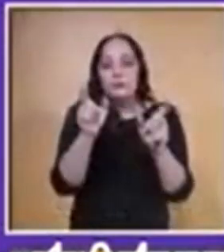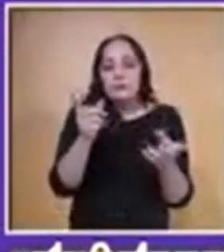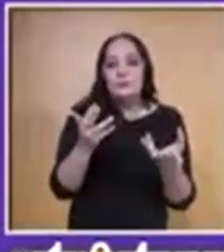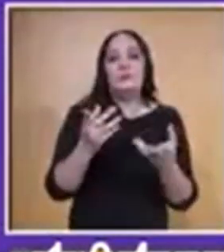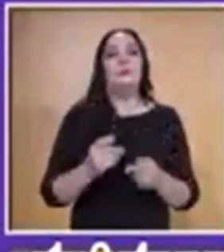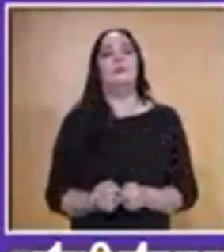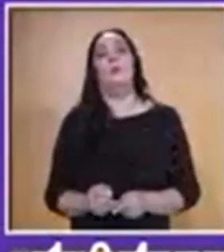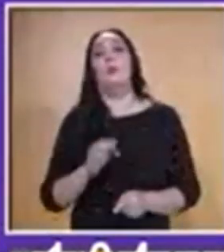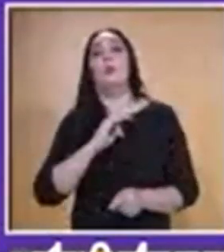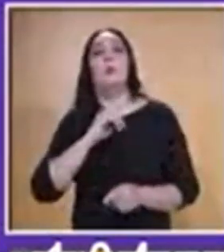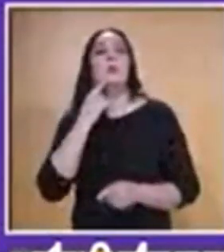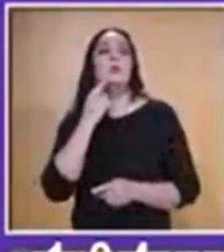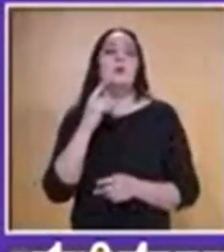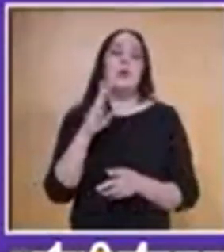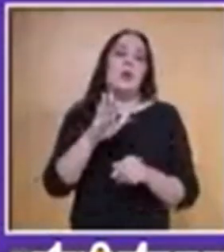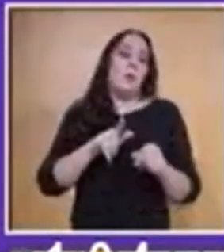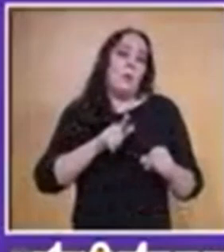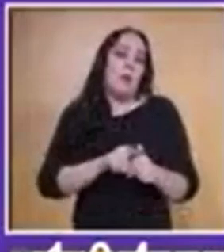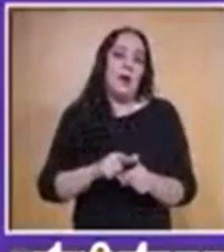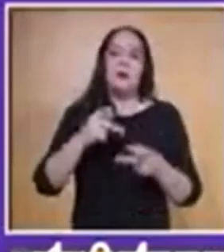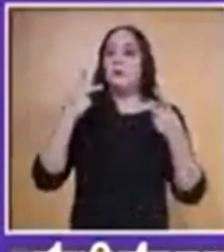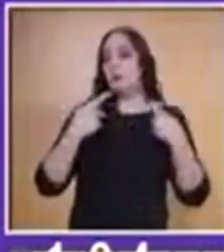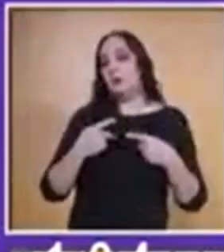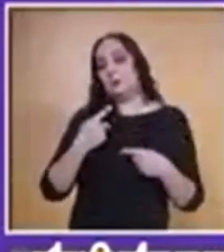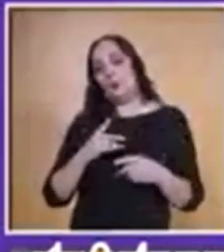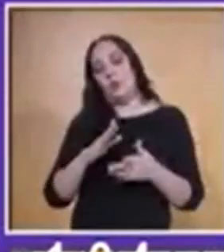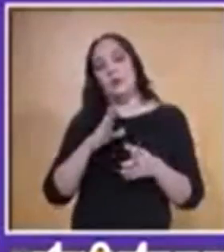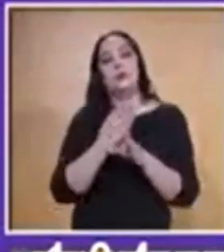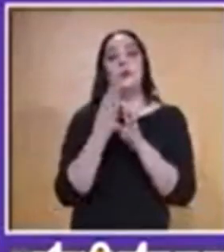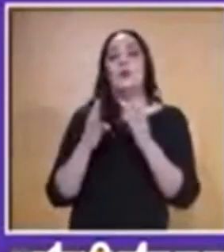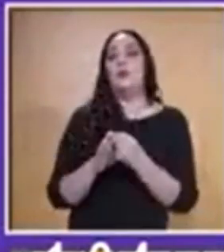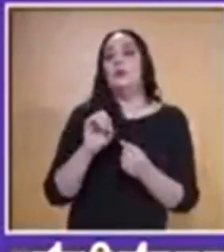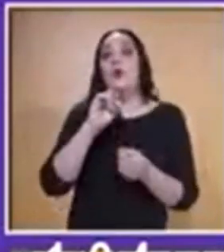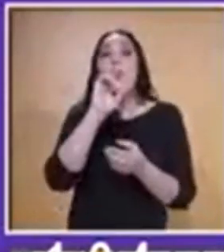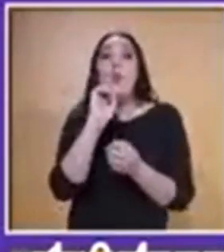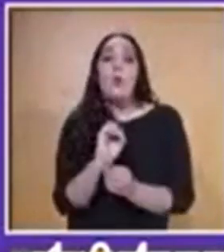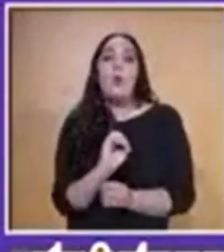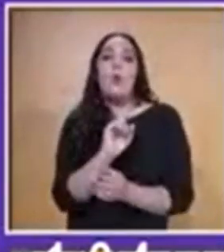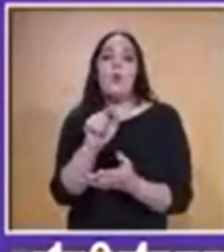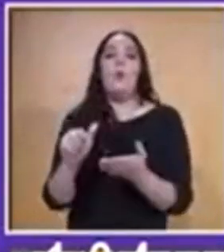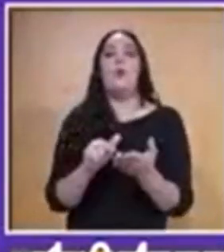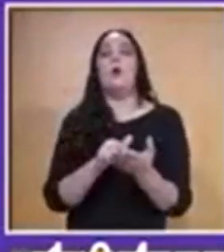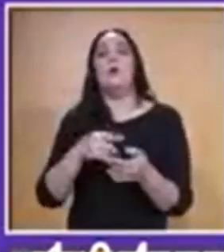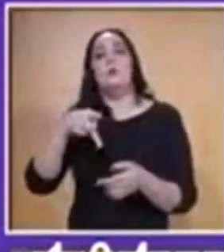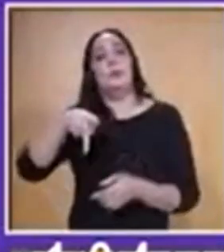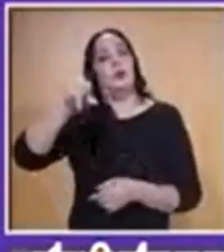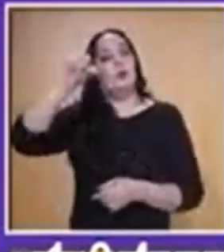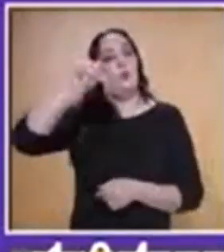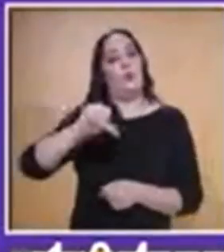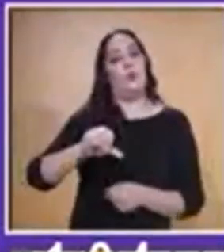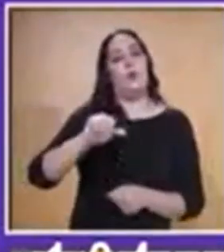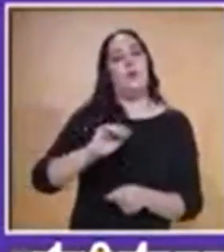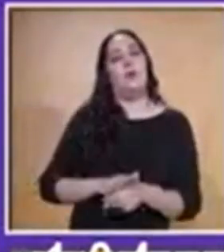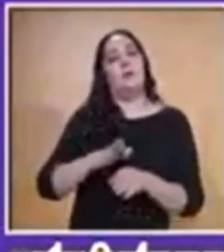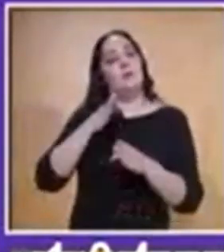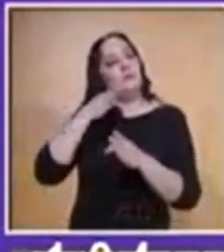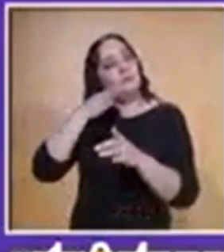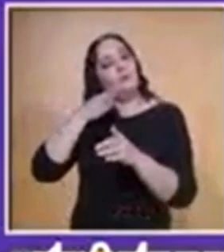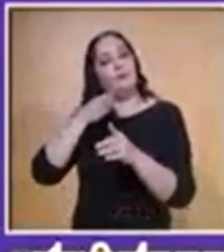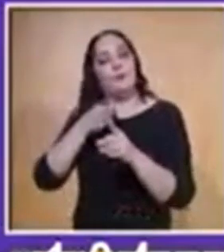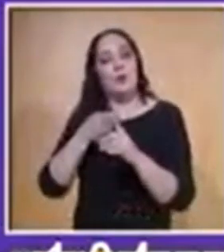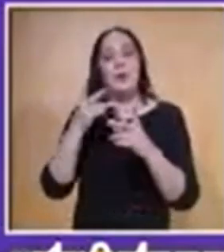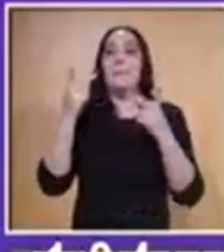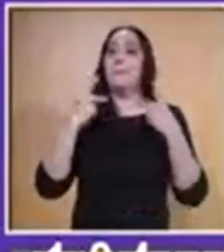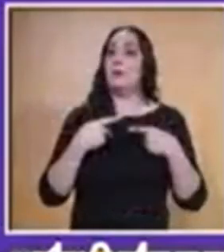describir personas, animales, objetos o lugares, pero para la clase del día de hoy específicamente nos vamos a enfocar en personajes